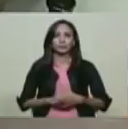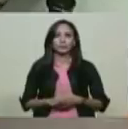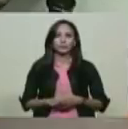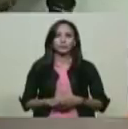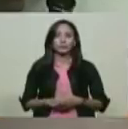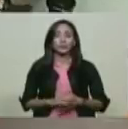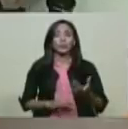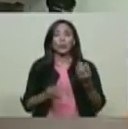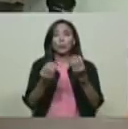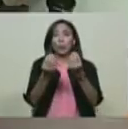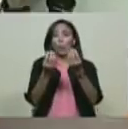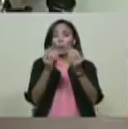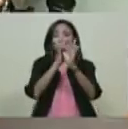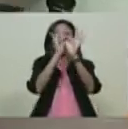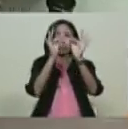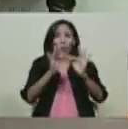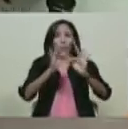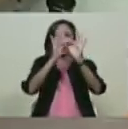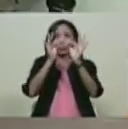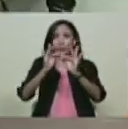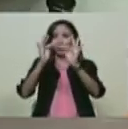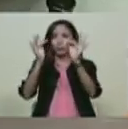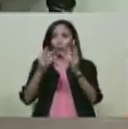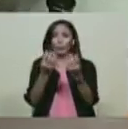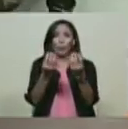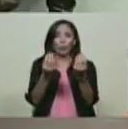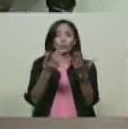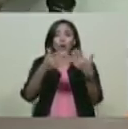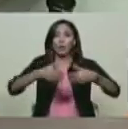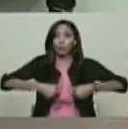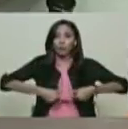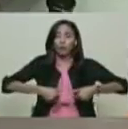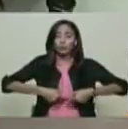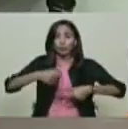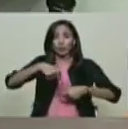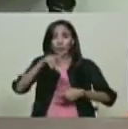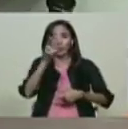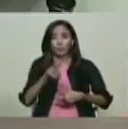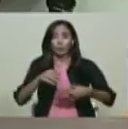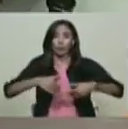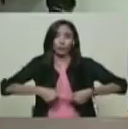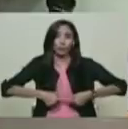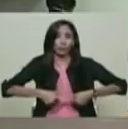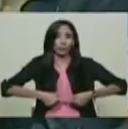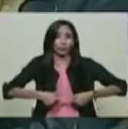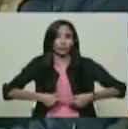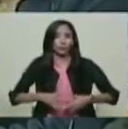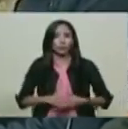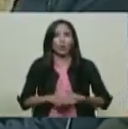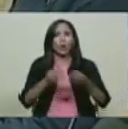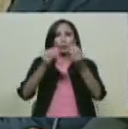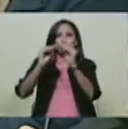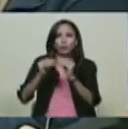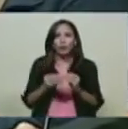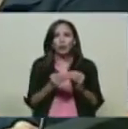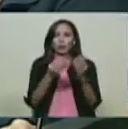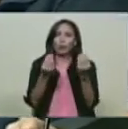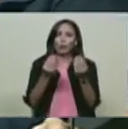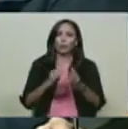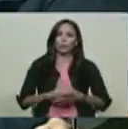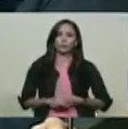Un mundo nuevo están haciendo del esfuerzo de Venezuela. Un mundo nuevo están haciendo en la articulación. Miren, yo les